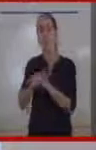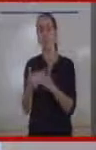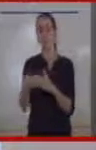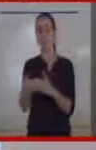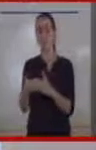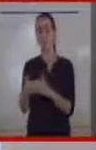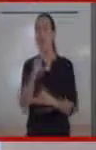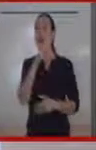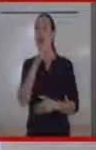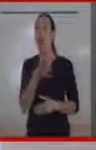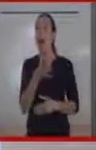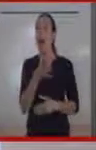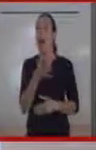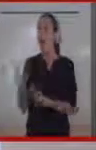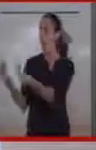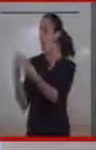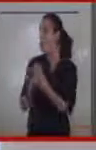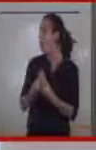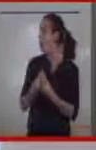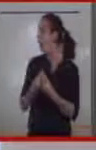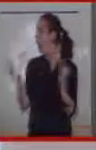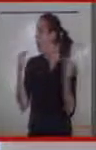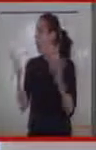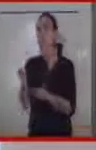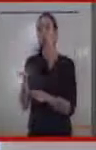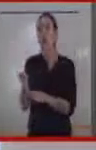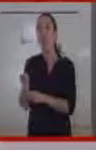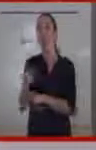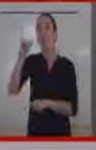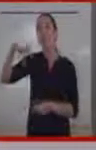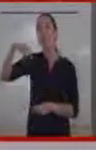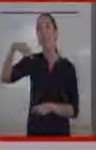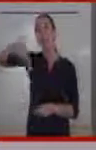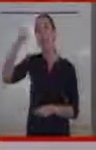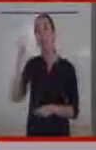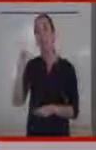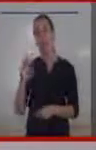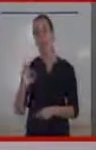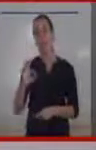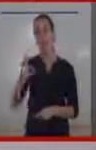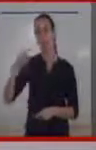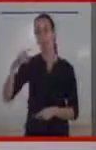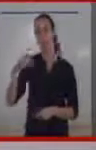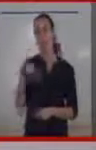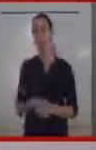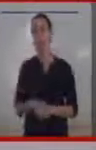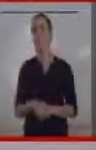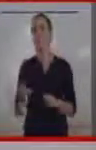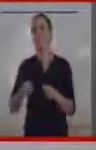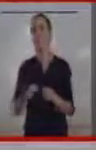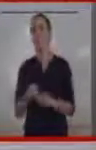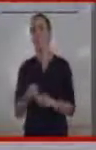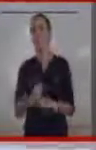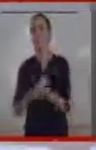esta ocasión contamos con el moderador don Ignacio González Ubierna, subdirector de Desarrollo Corporativo de Inteco. Muchas gracias.